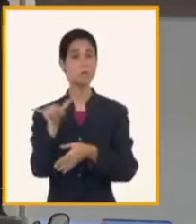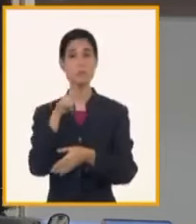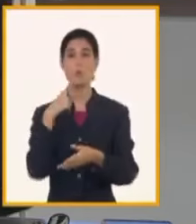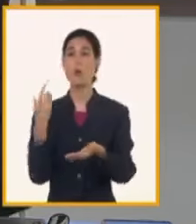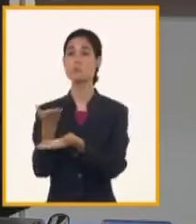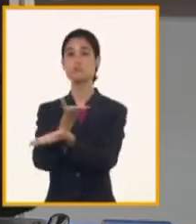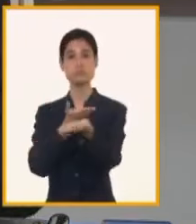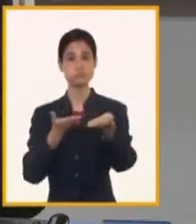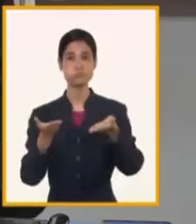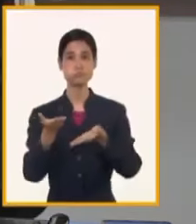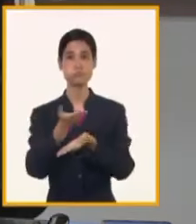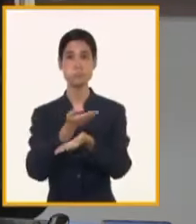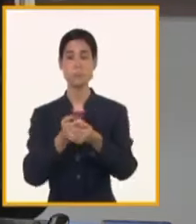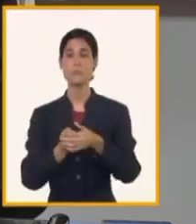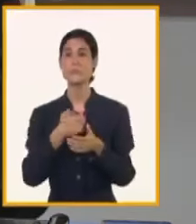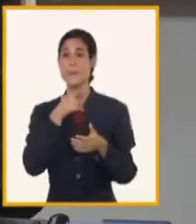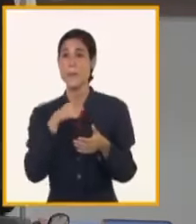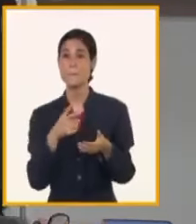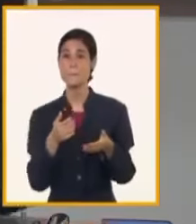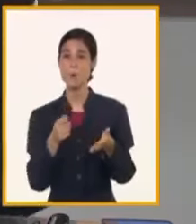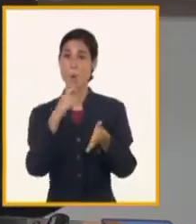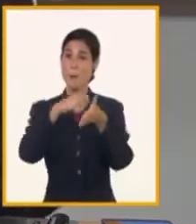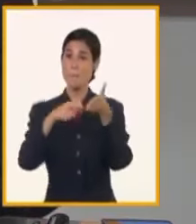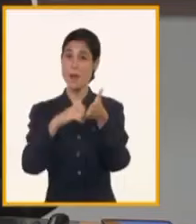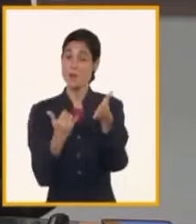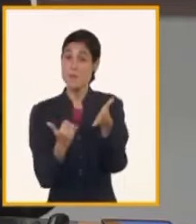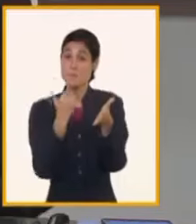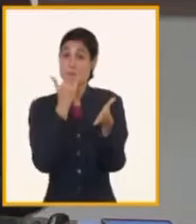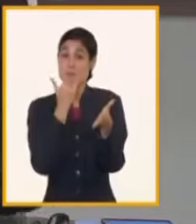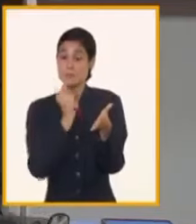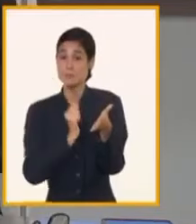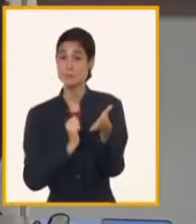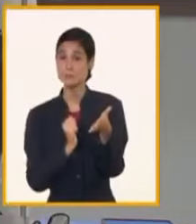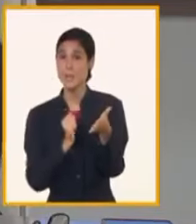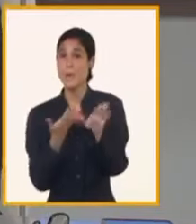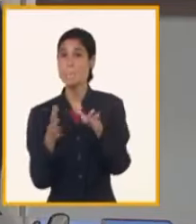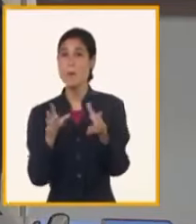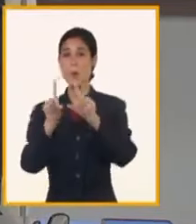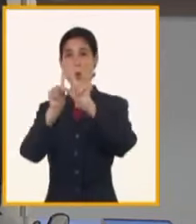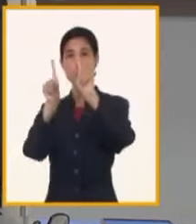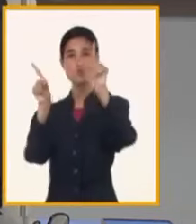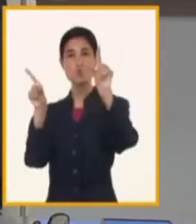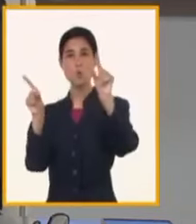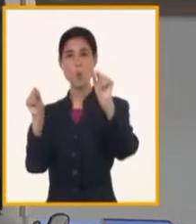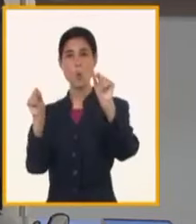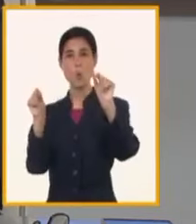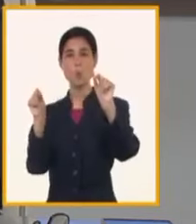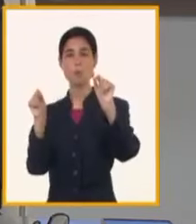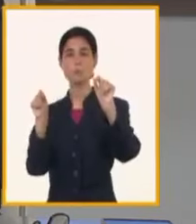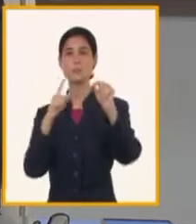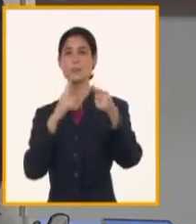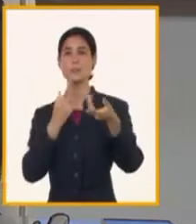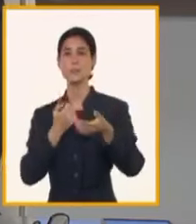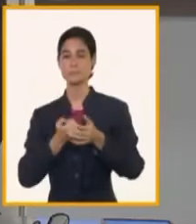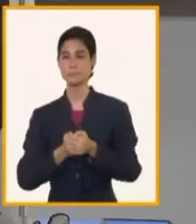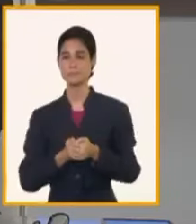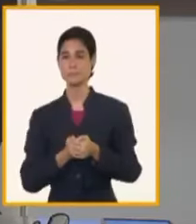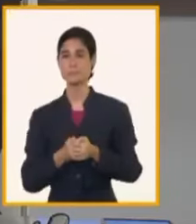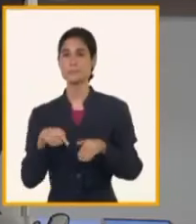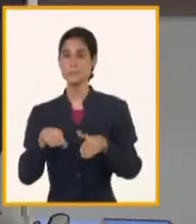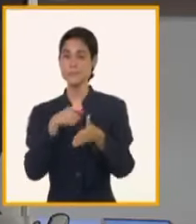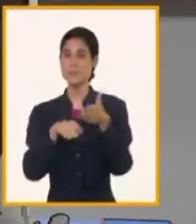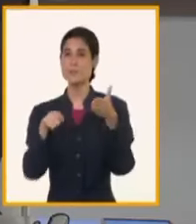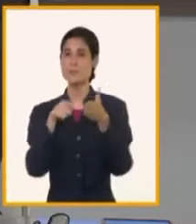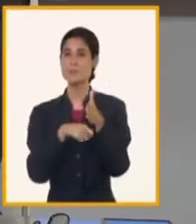cuando hay niveles de afectaciones se calcula nacionalmente a partir de la la disponibilidad que tú tienes en la generación